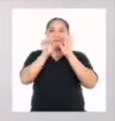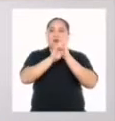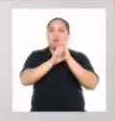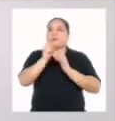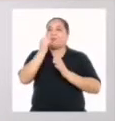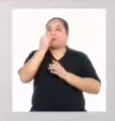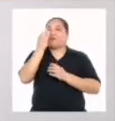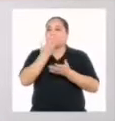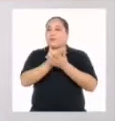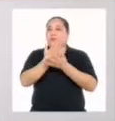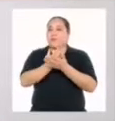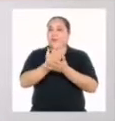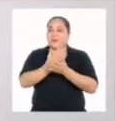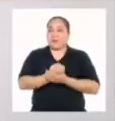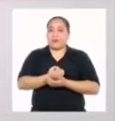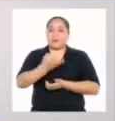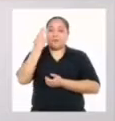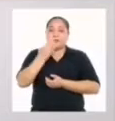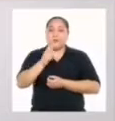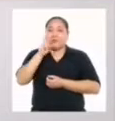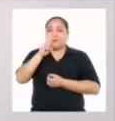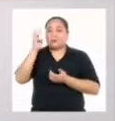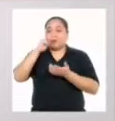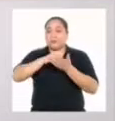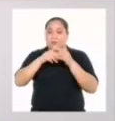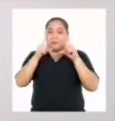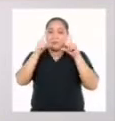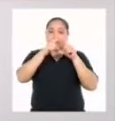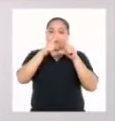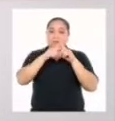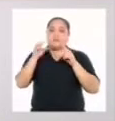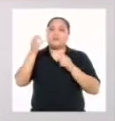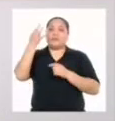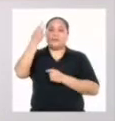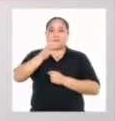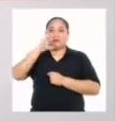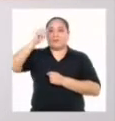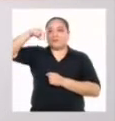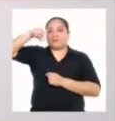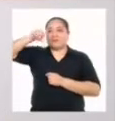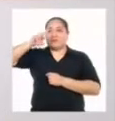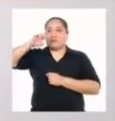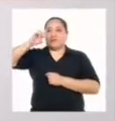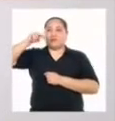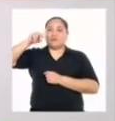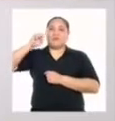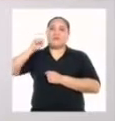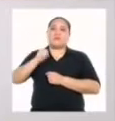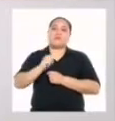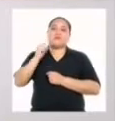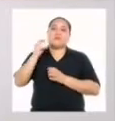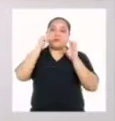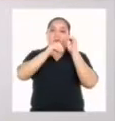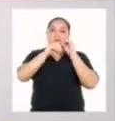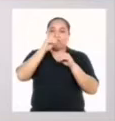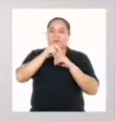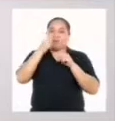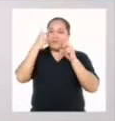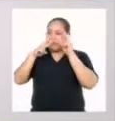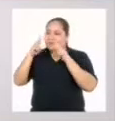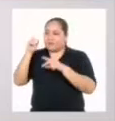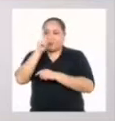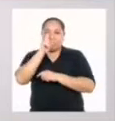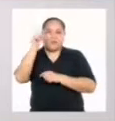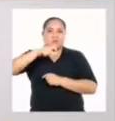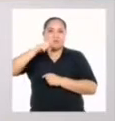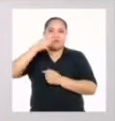unos criterios para verificar si dos o más triángulos son congruentes, y al aplicarlos se darán cuenta de que